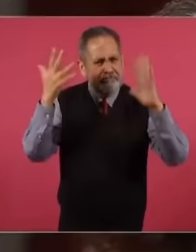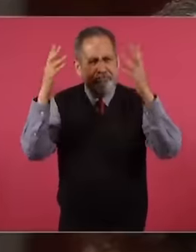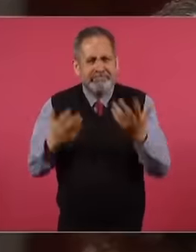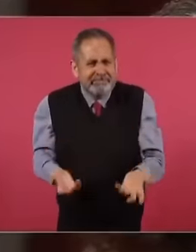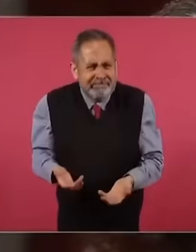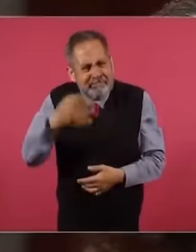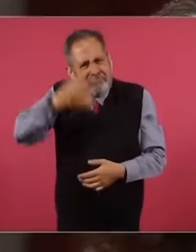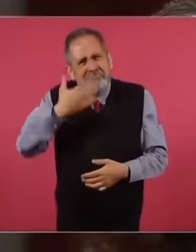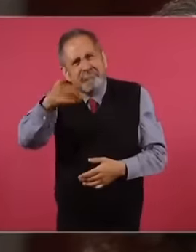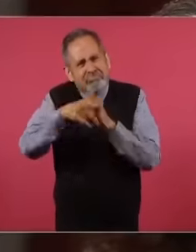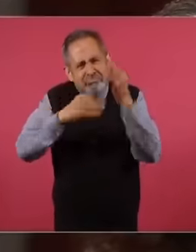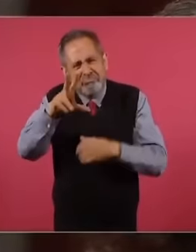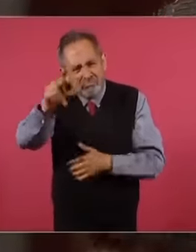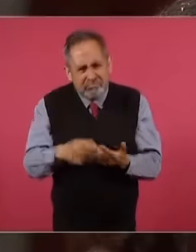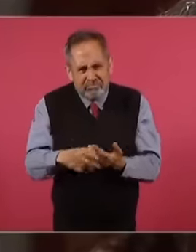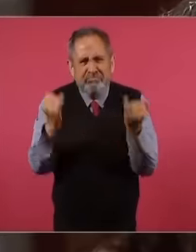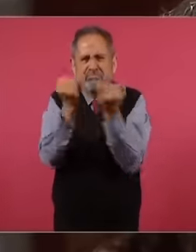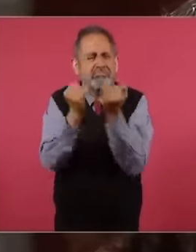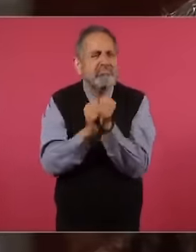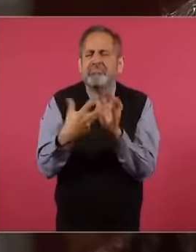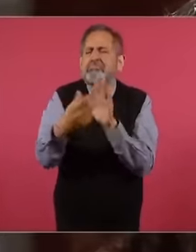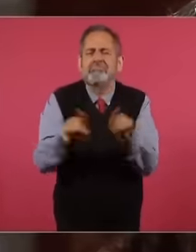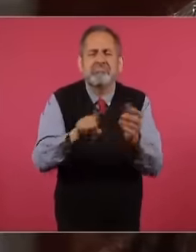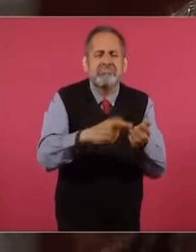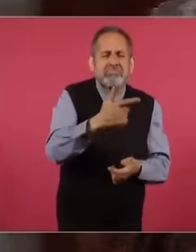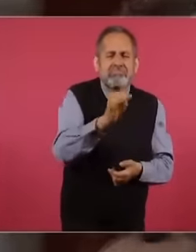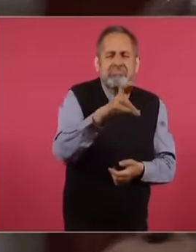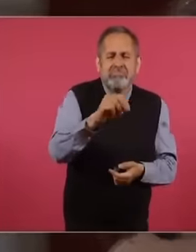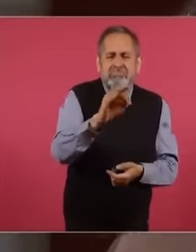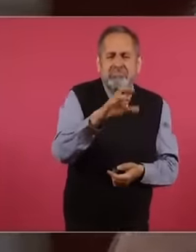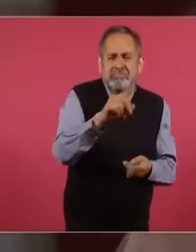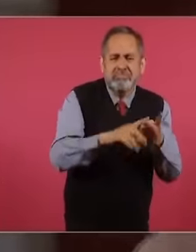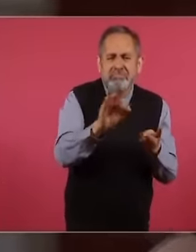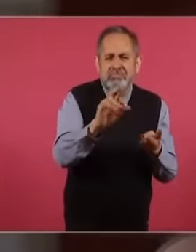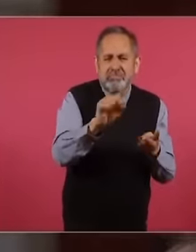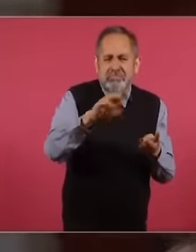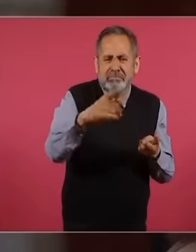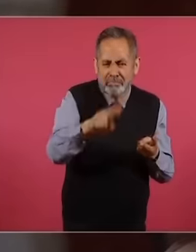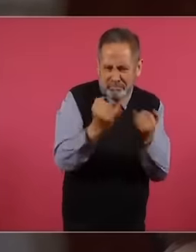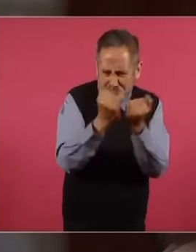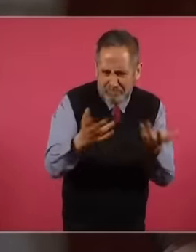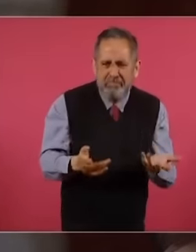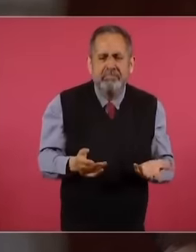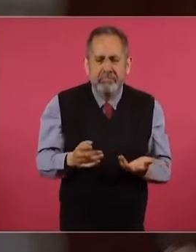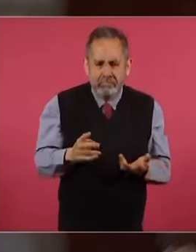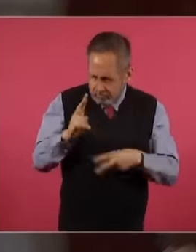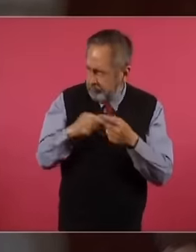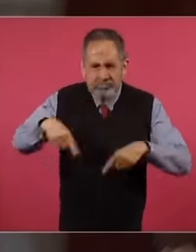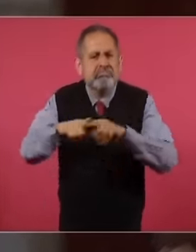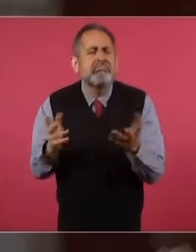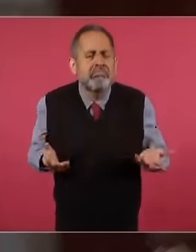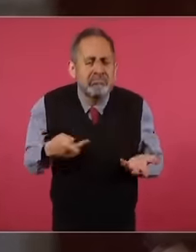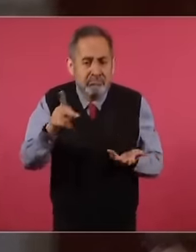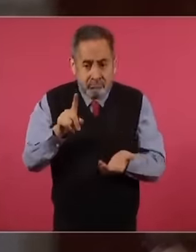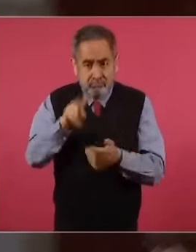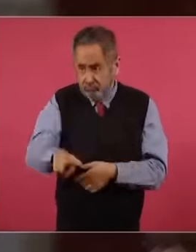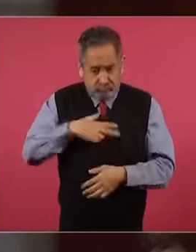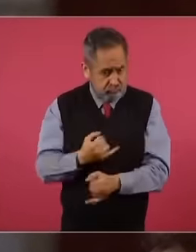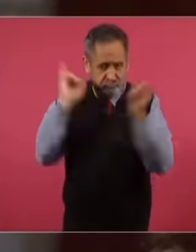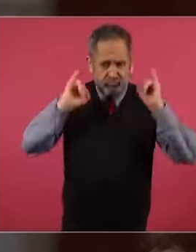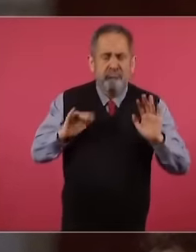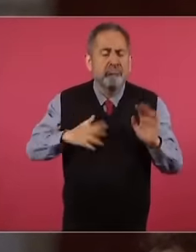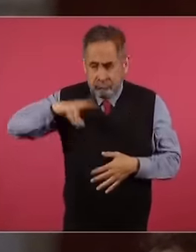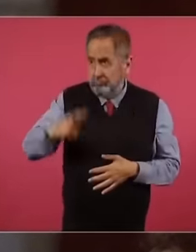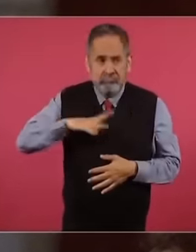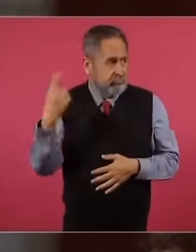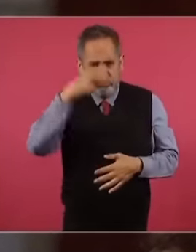Oiga, eso no es digno de un medio. ¿Usted quiere hacer Guillermos, Francos y Flores Magón? Bueno, pues entonces vamos a hacer estos. Pero los otros, los que sí son independientes, sí